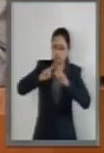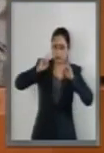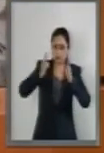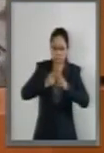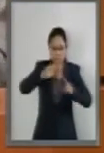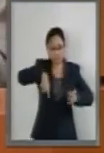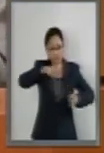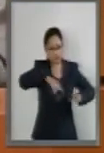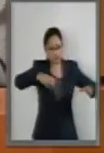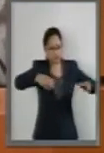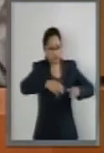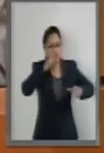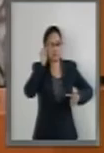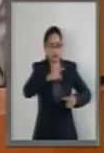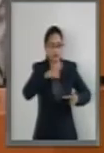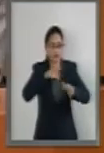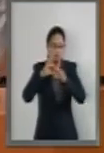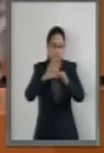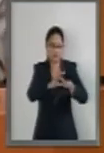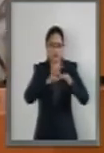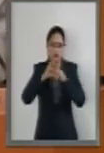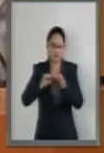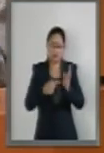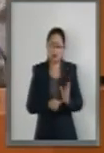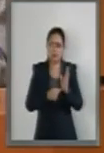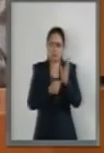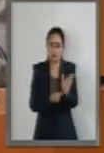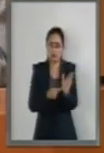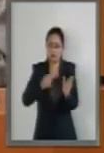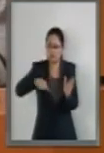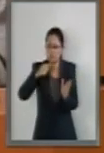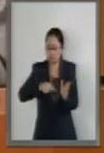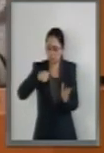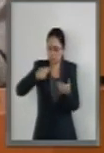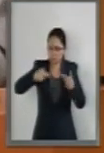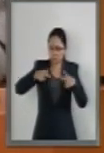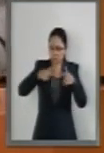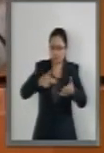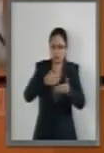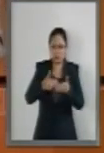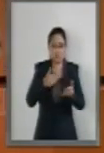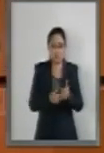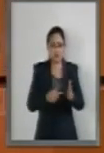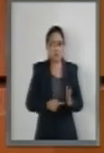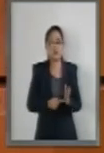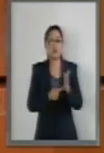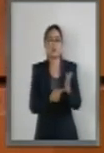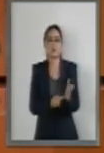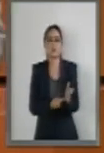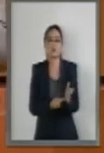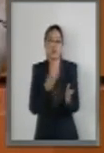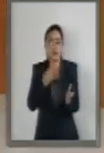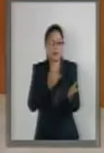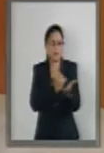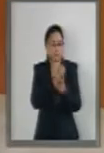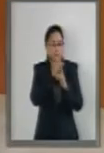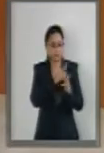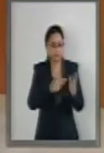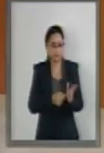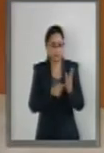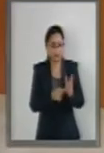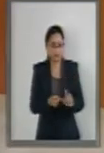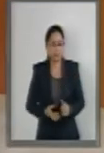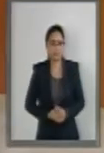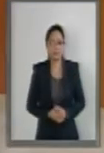que han de manera unánime presentado, y yo represento ahorita la presentación de este dictamen,